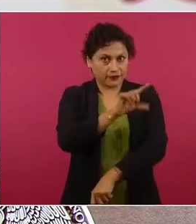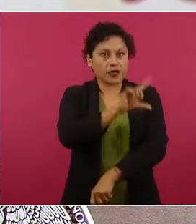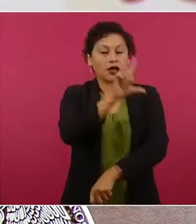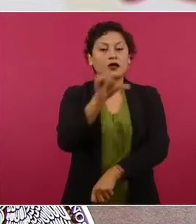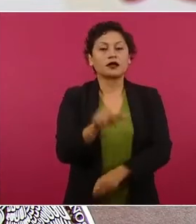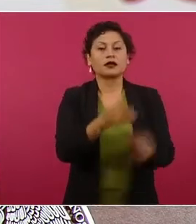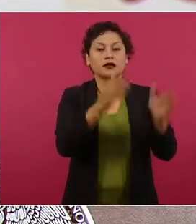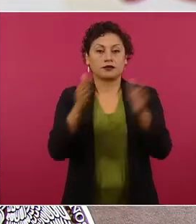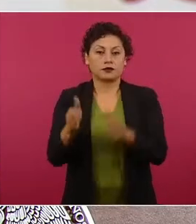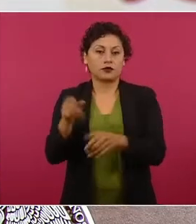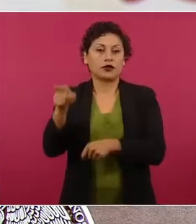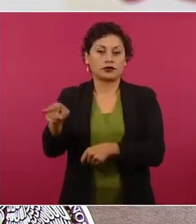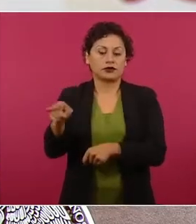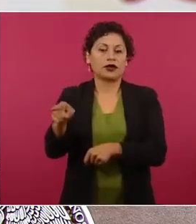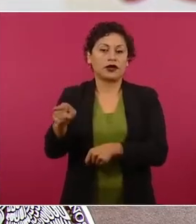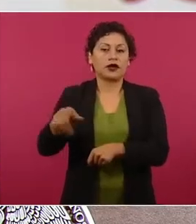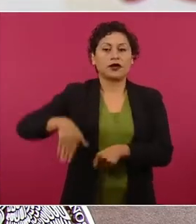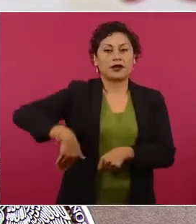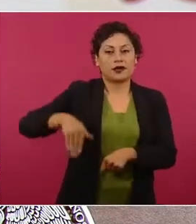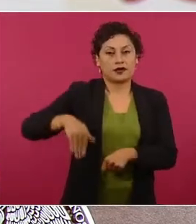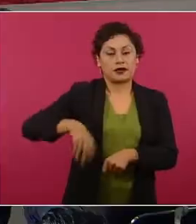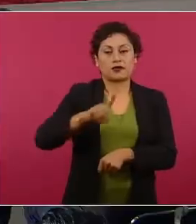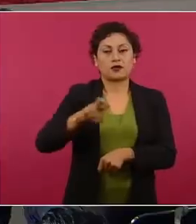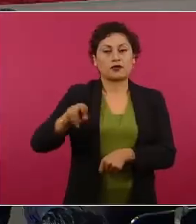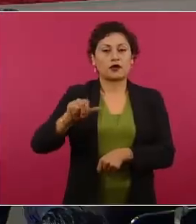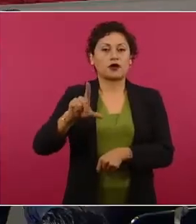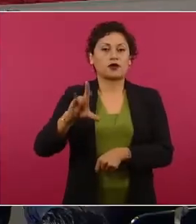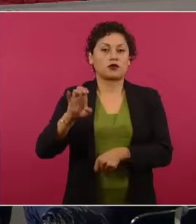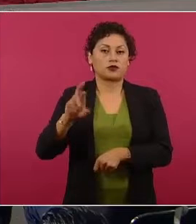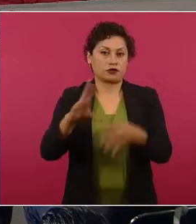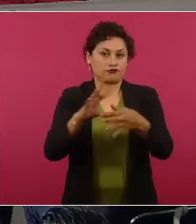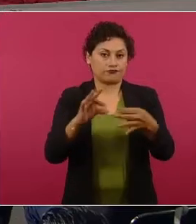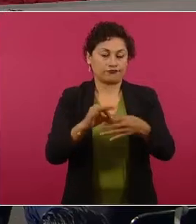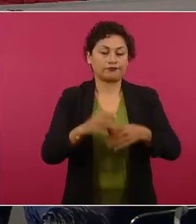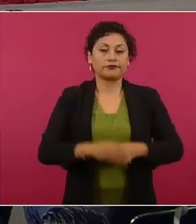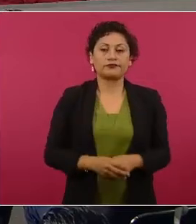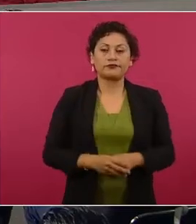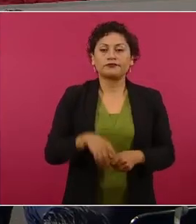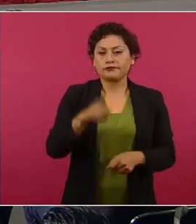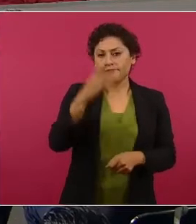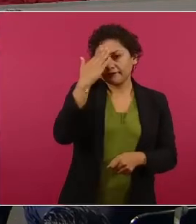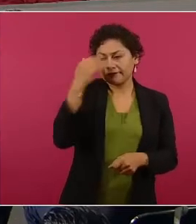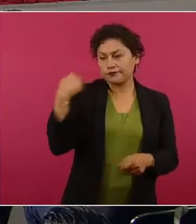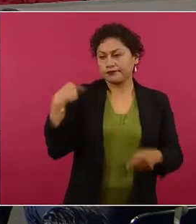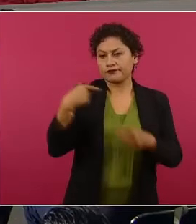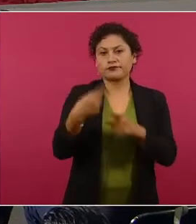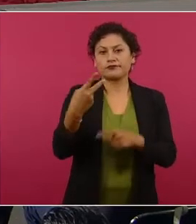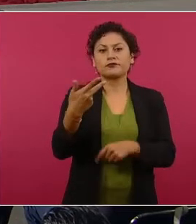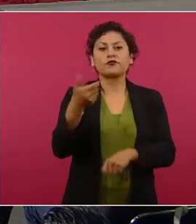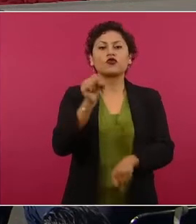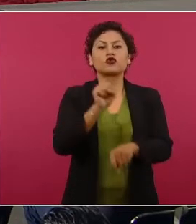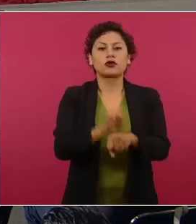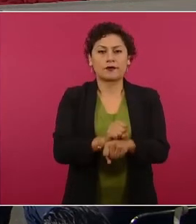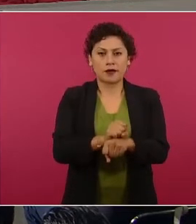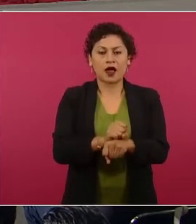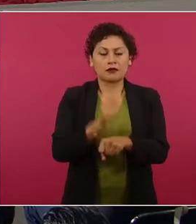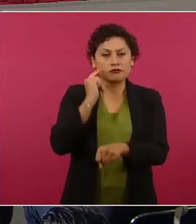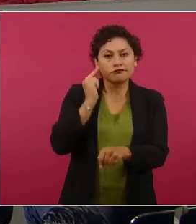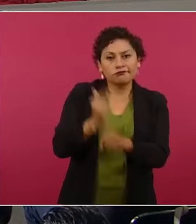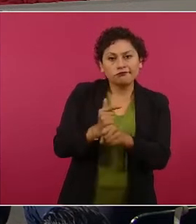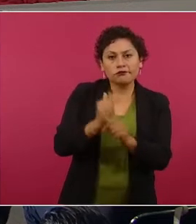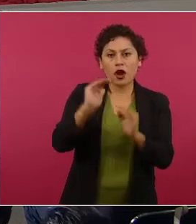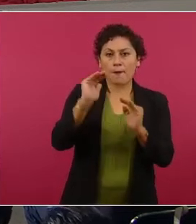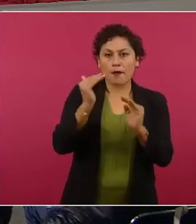tema que acaba de mencionar el doctor Alcocer. Como hemos estado mencionando, las últimas 8 semanas tenemos esta tendencia de